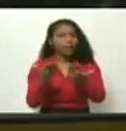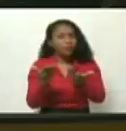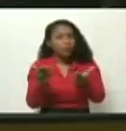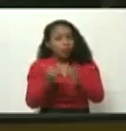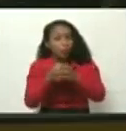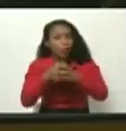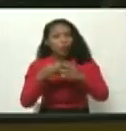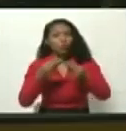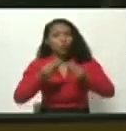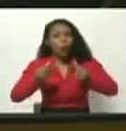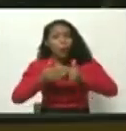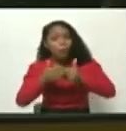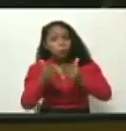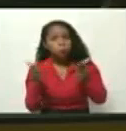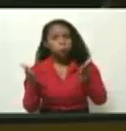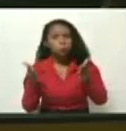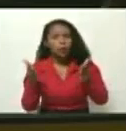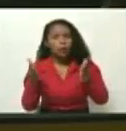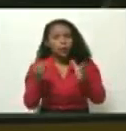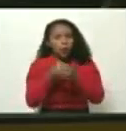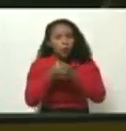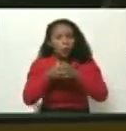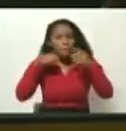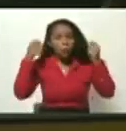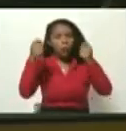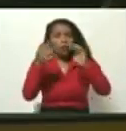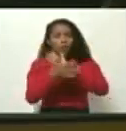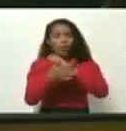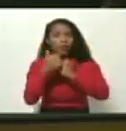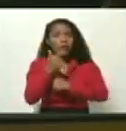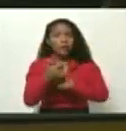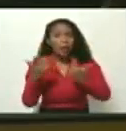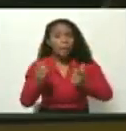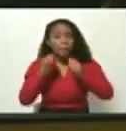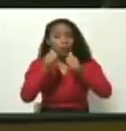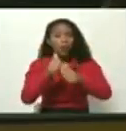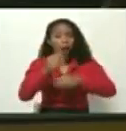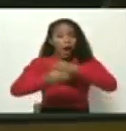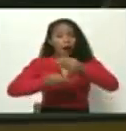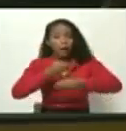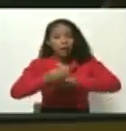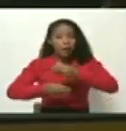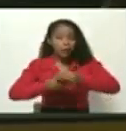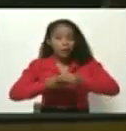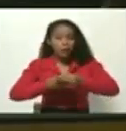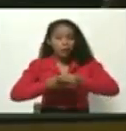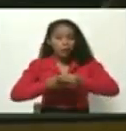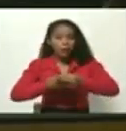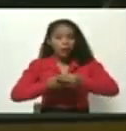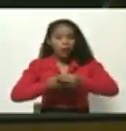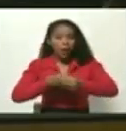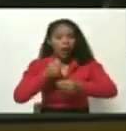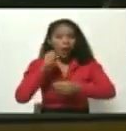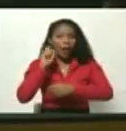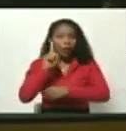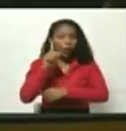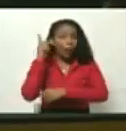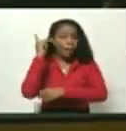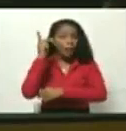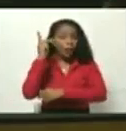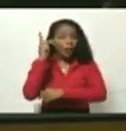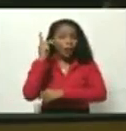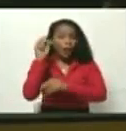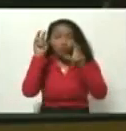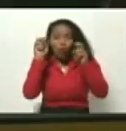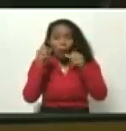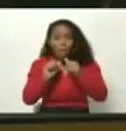de defensa integral. Es decir, se empezó a crear la APEDI en una parroquia, Pero